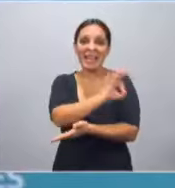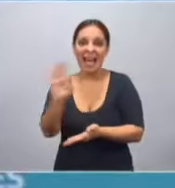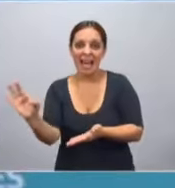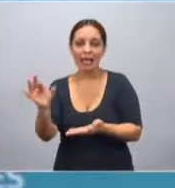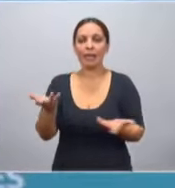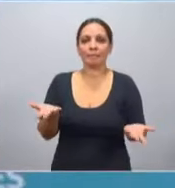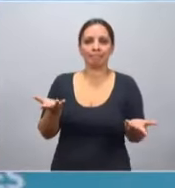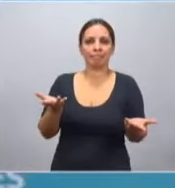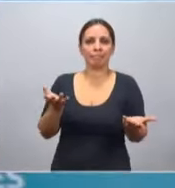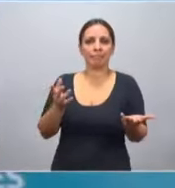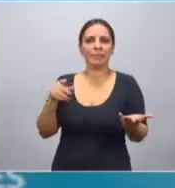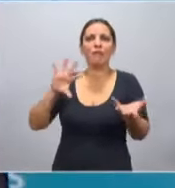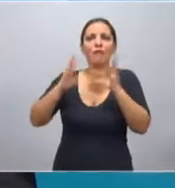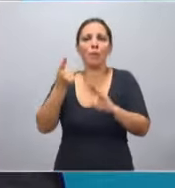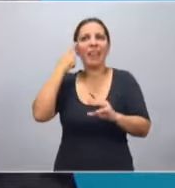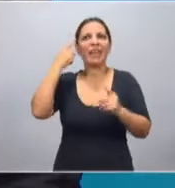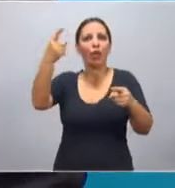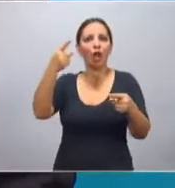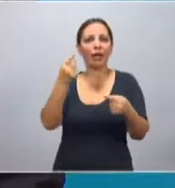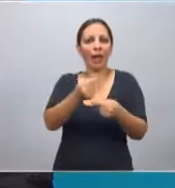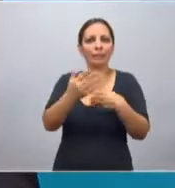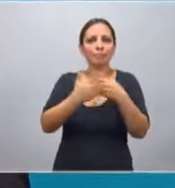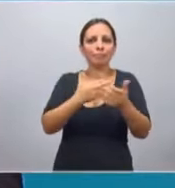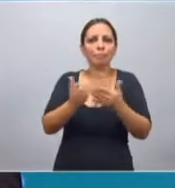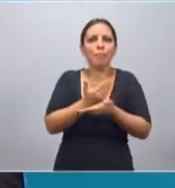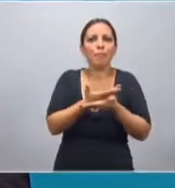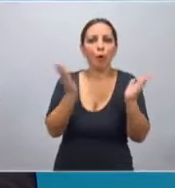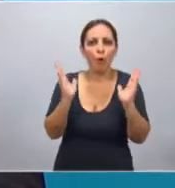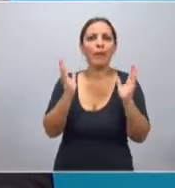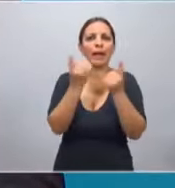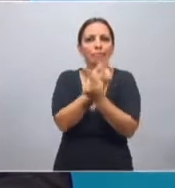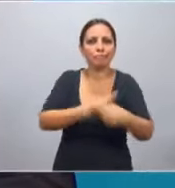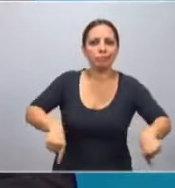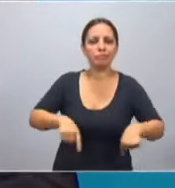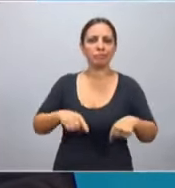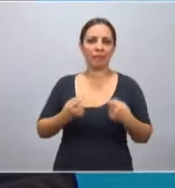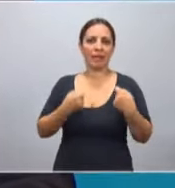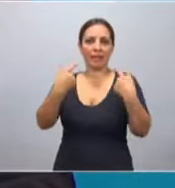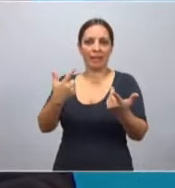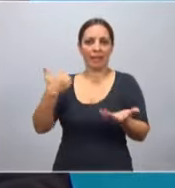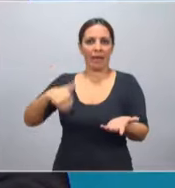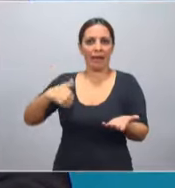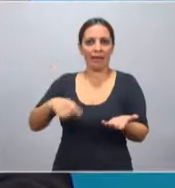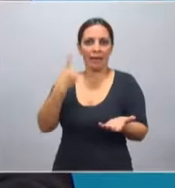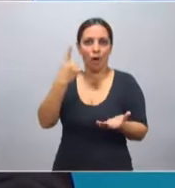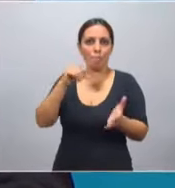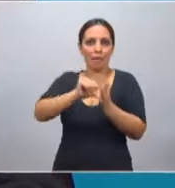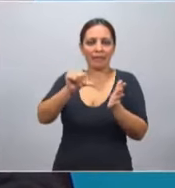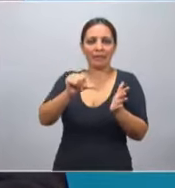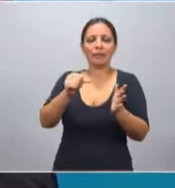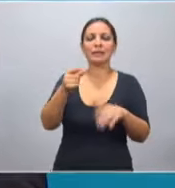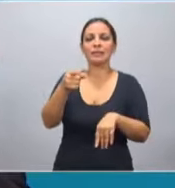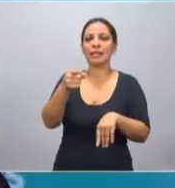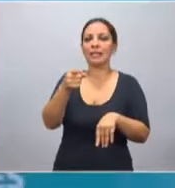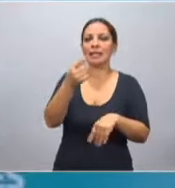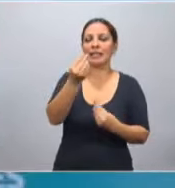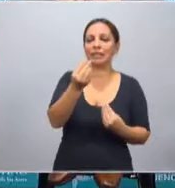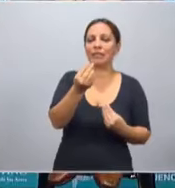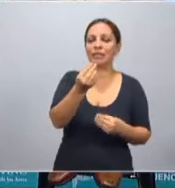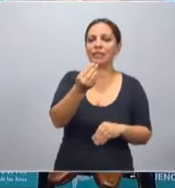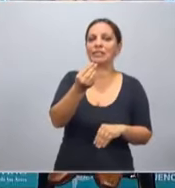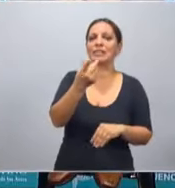todas las políticas públicas que había que convirtieron a la Argentina en uno de los países por lo menos donde el deporte